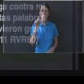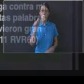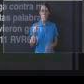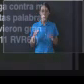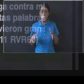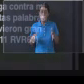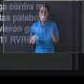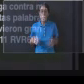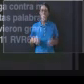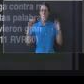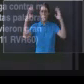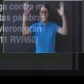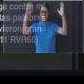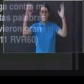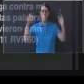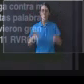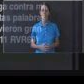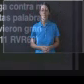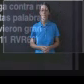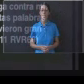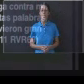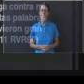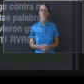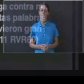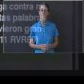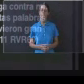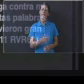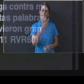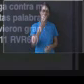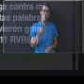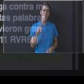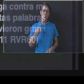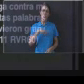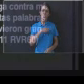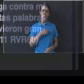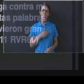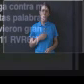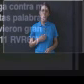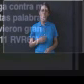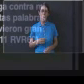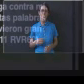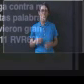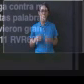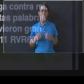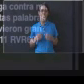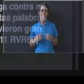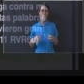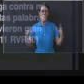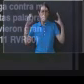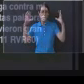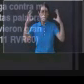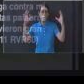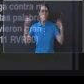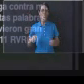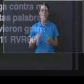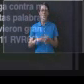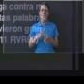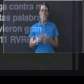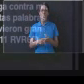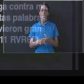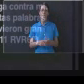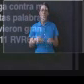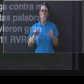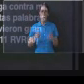Y es que a veces, hermanos, somos tremendos con aquellos que podamos ser tremendos. Y somos